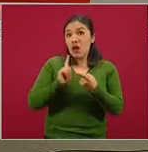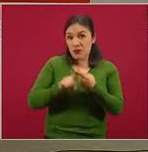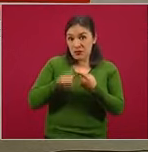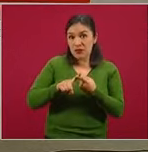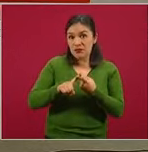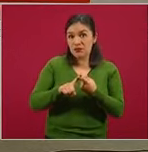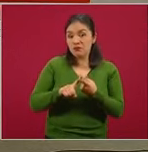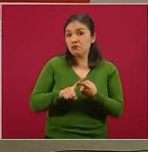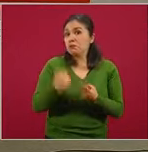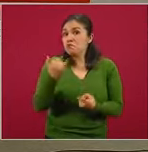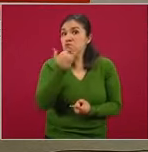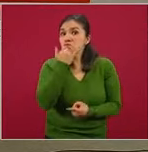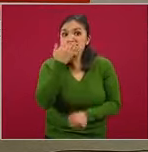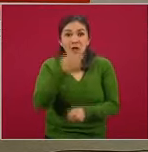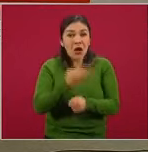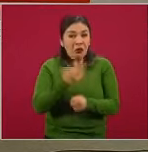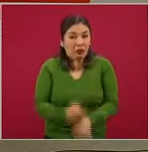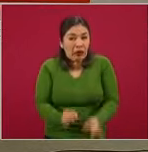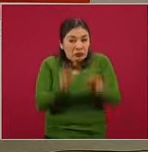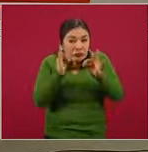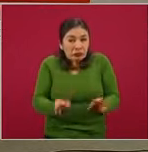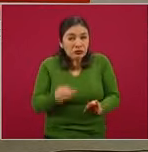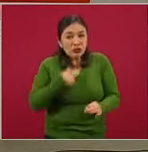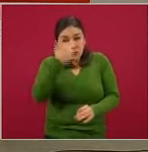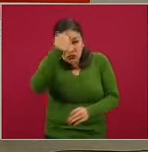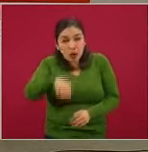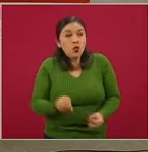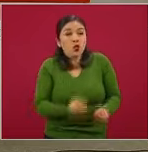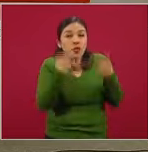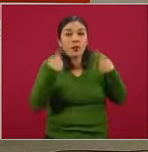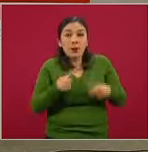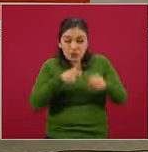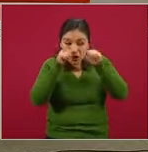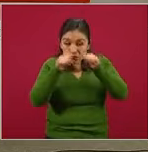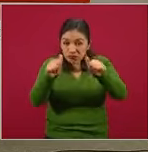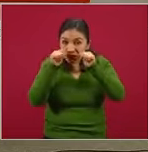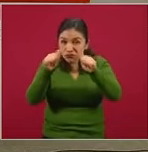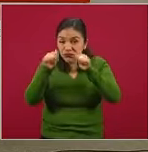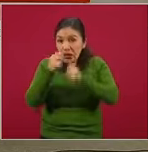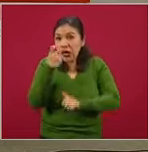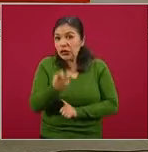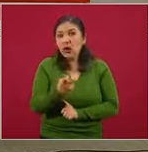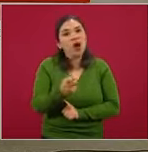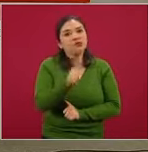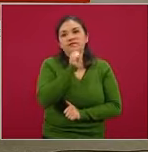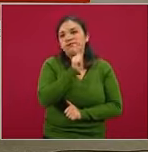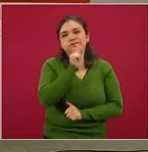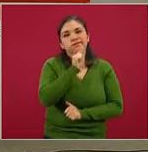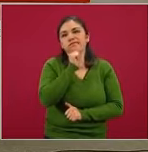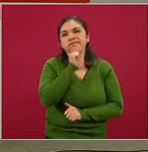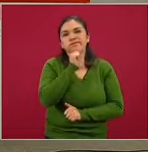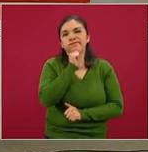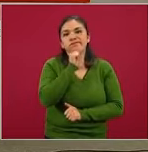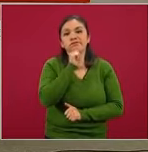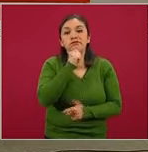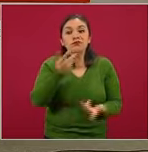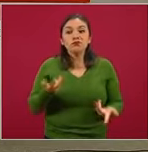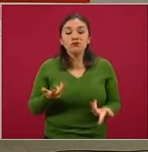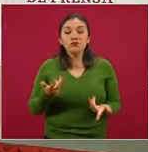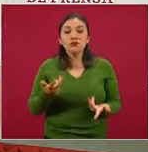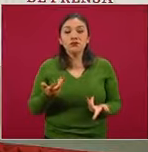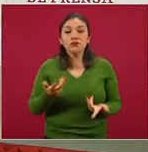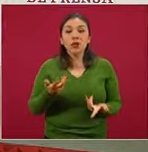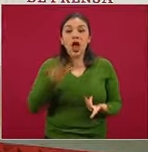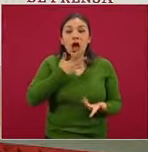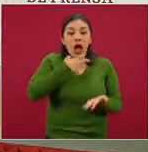tendríamos la especificidad de, por ejemplo, cuántos fueron atendidos bajo esta iniciativa, dado que el dato